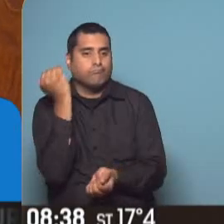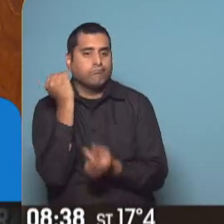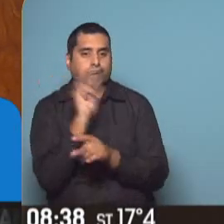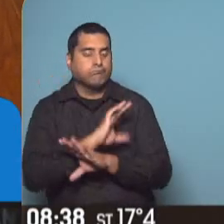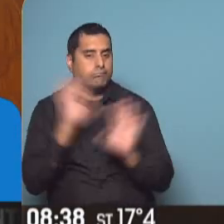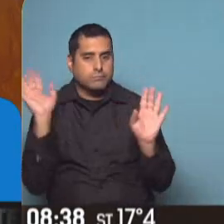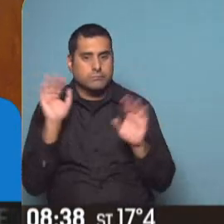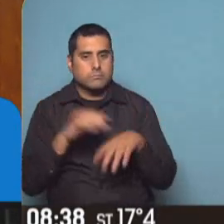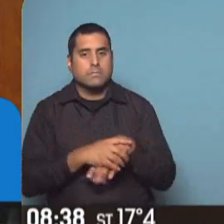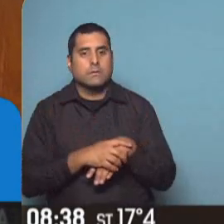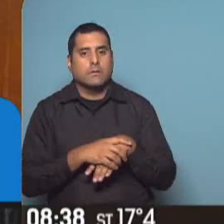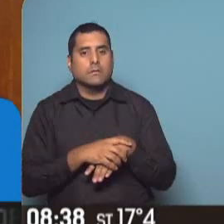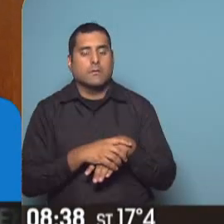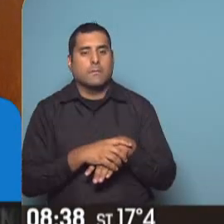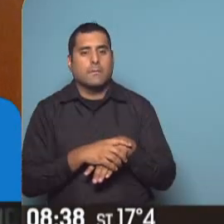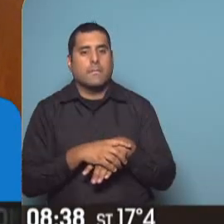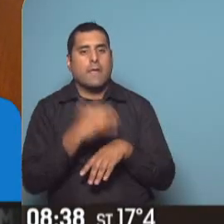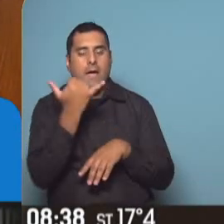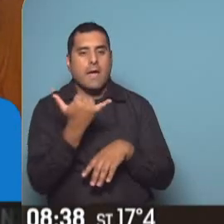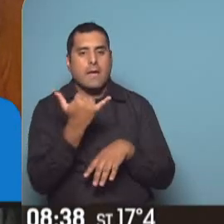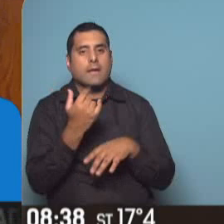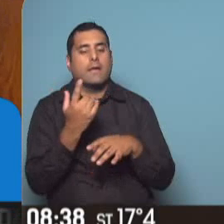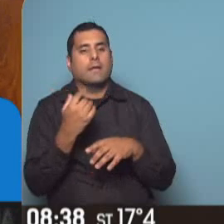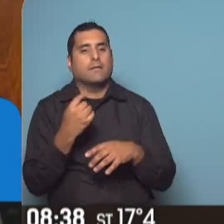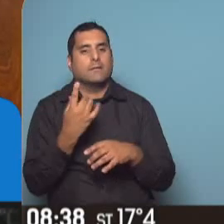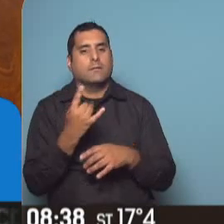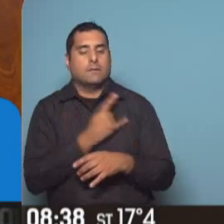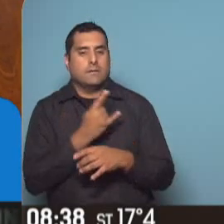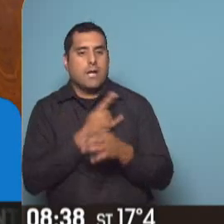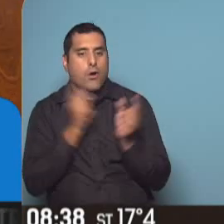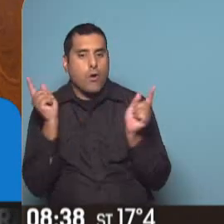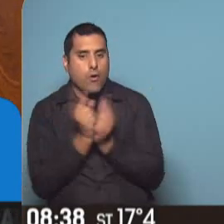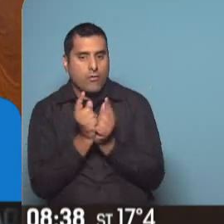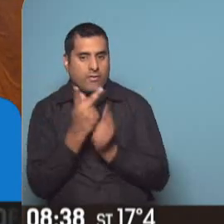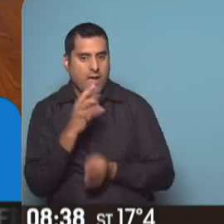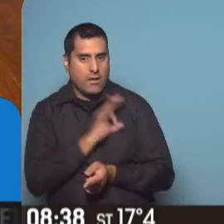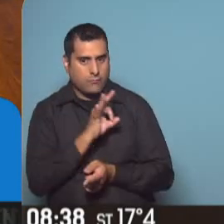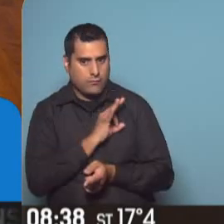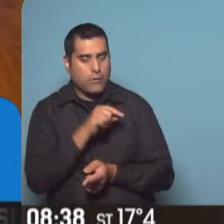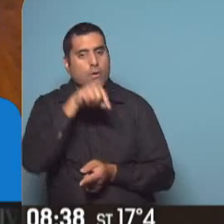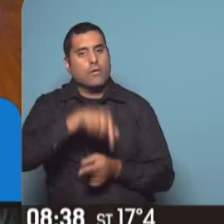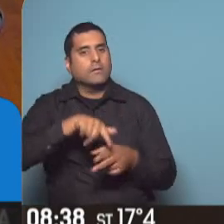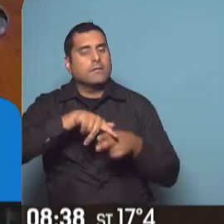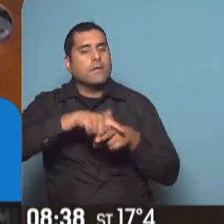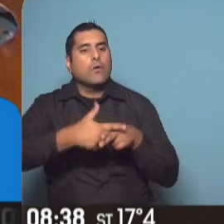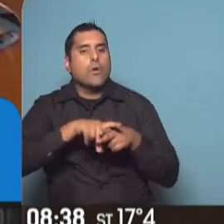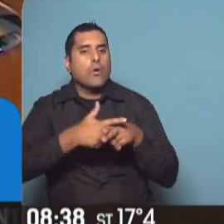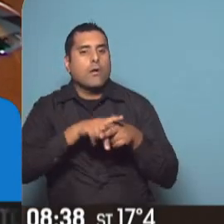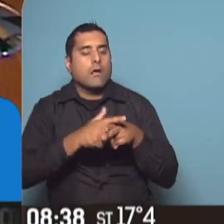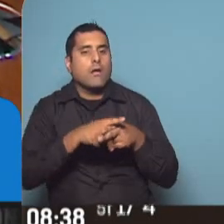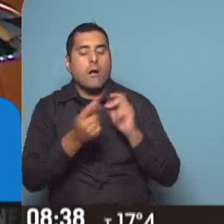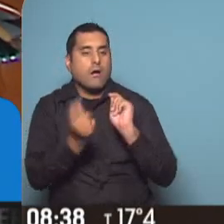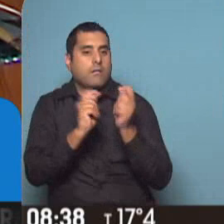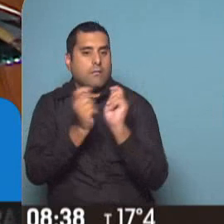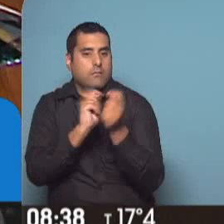existe o sea que hay carreras cortas carreras de tres años hoy la tecnología es sumamente disruptiva entonces